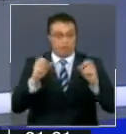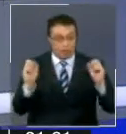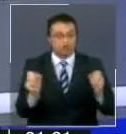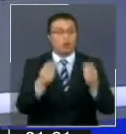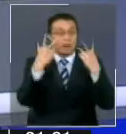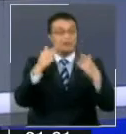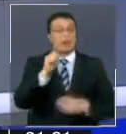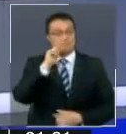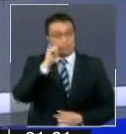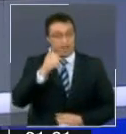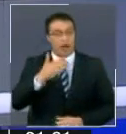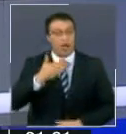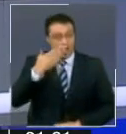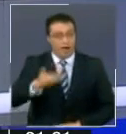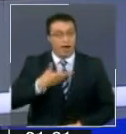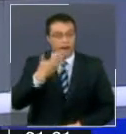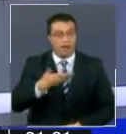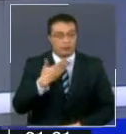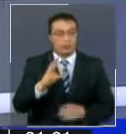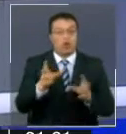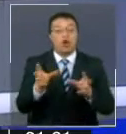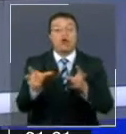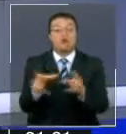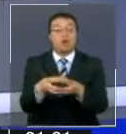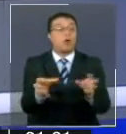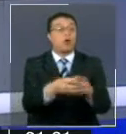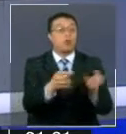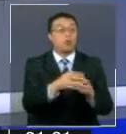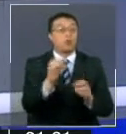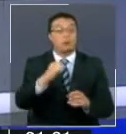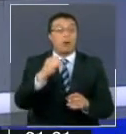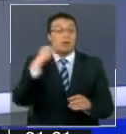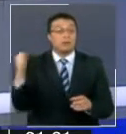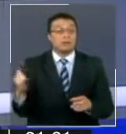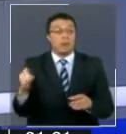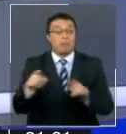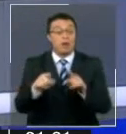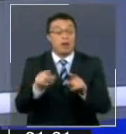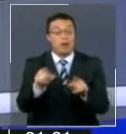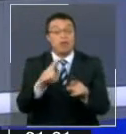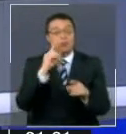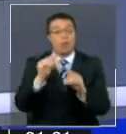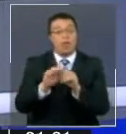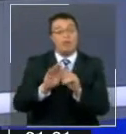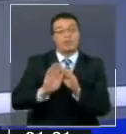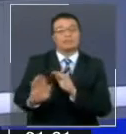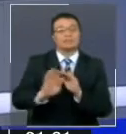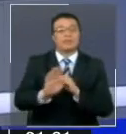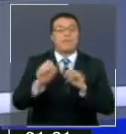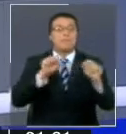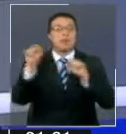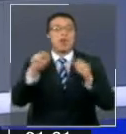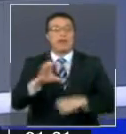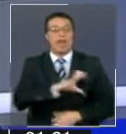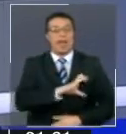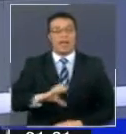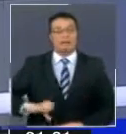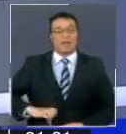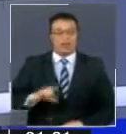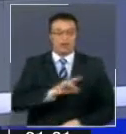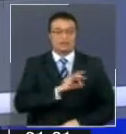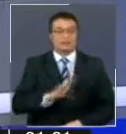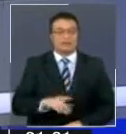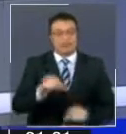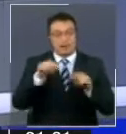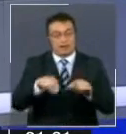con algunos anuncios destinados a sectores que por lo general asoman como alejados de las políticas estatales del país y que